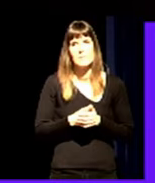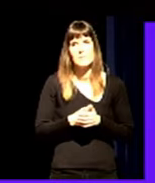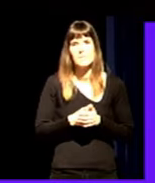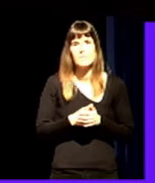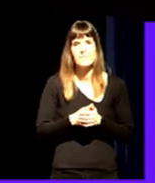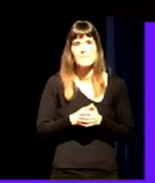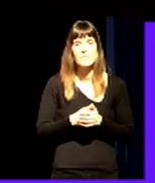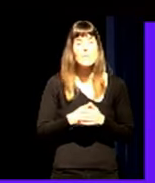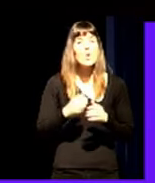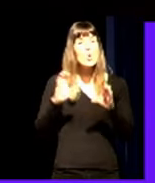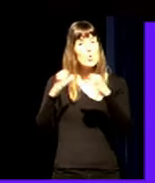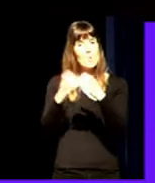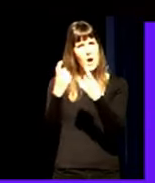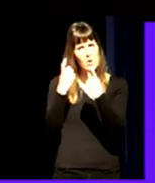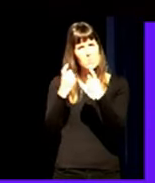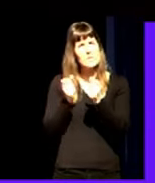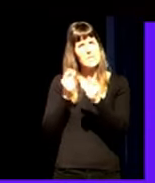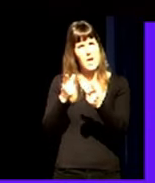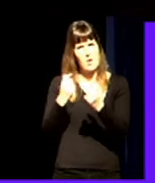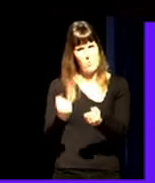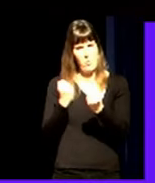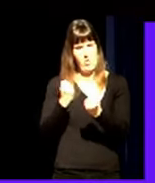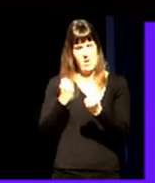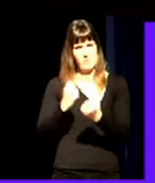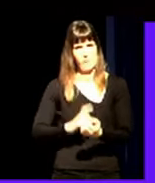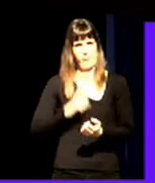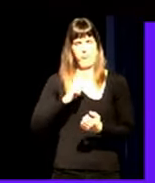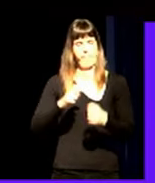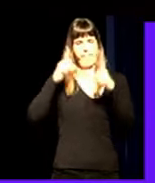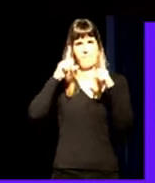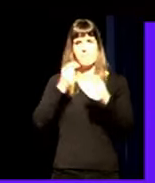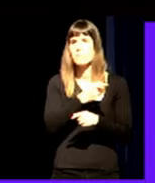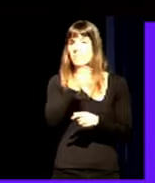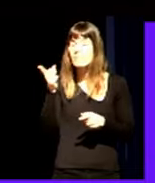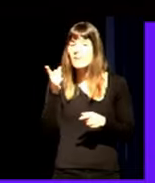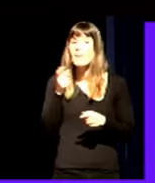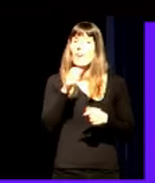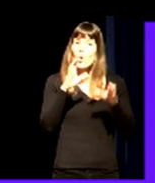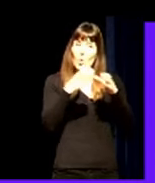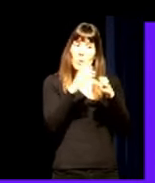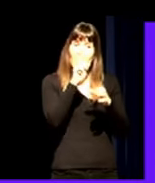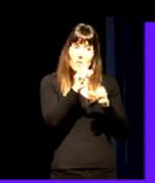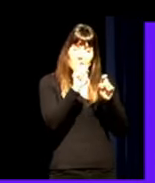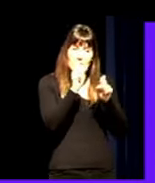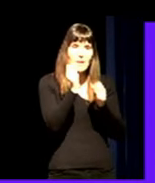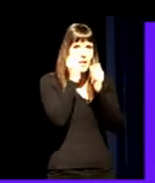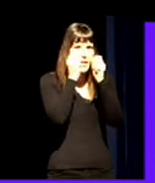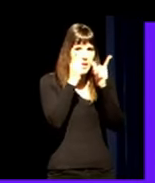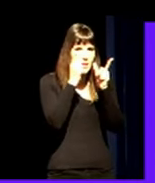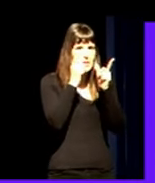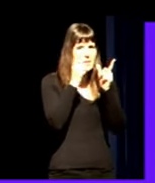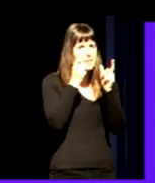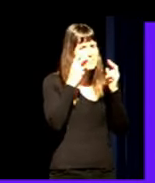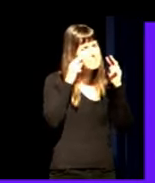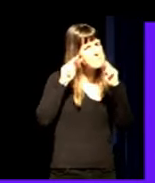empoderar al alumnado y convencernos, vosotras, a vosotros y a vosotras, de la necesidad de creer